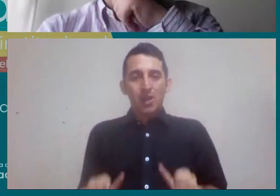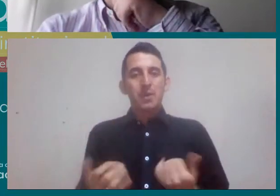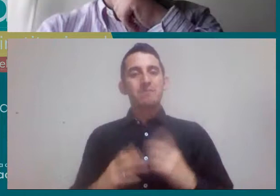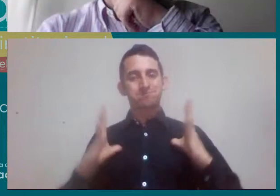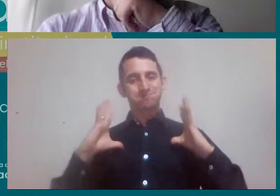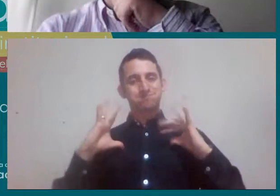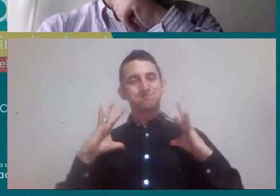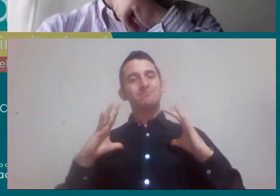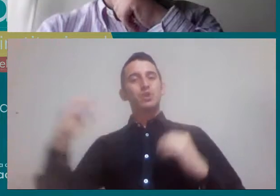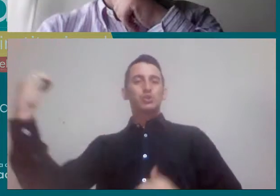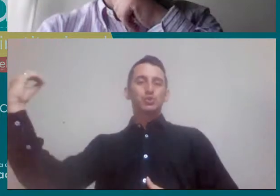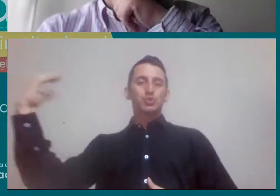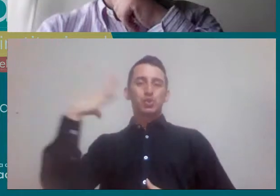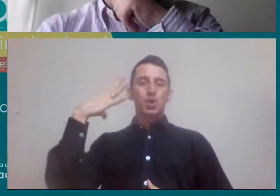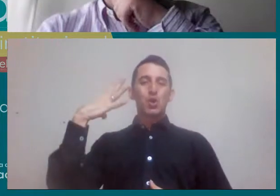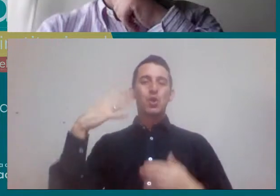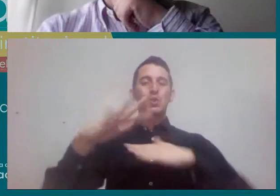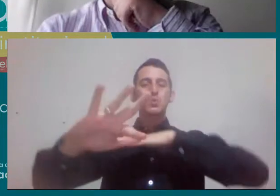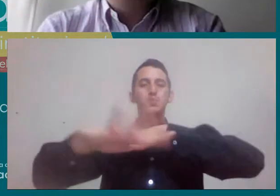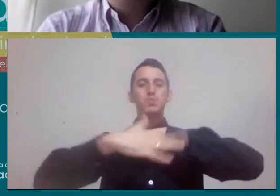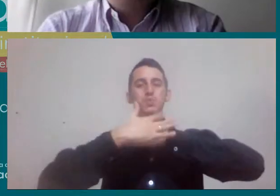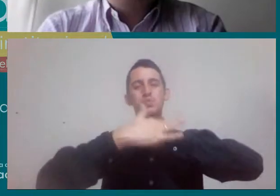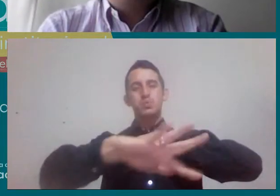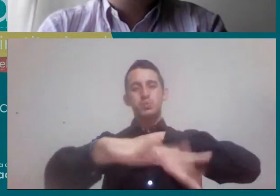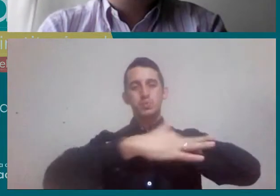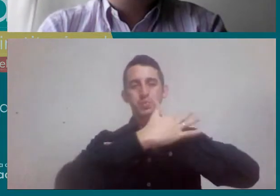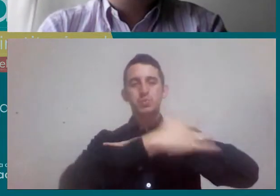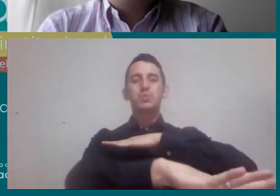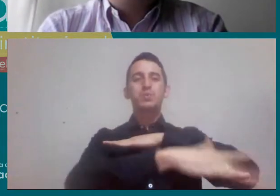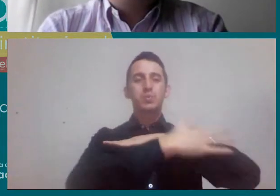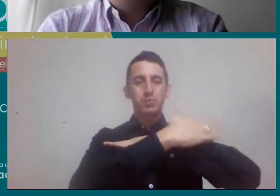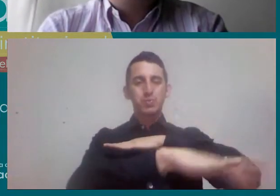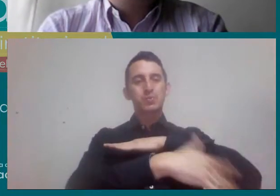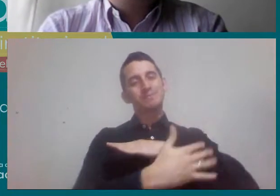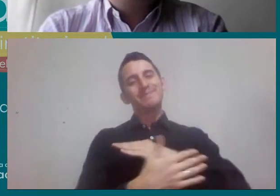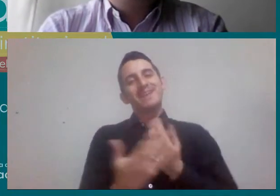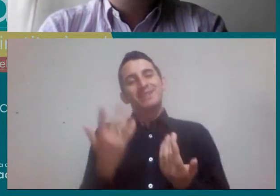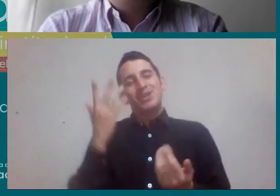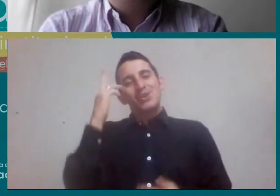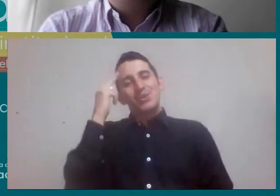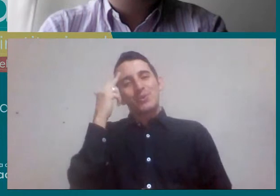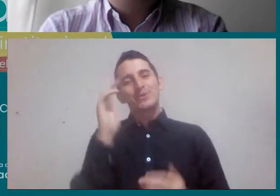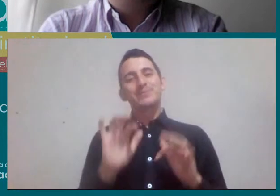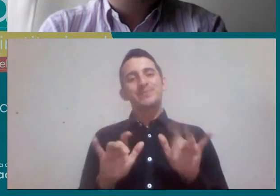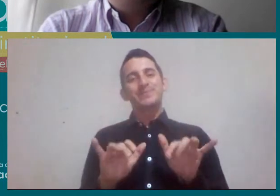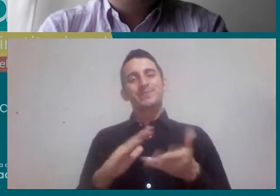del sol, de las playas y de algún ratillo de trabajo, claro.